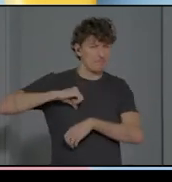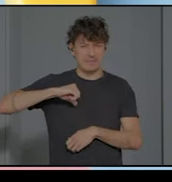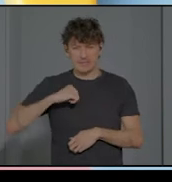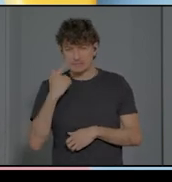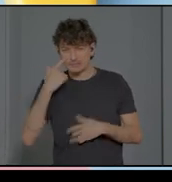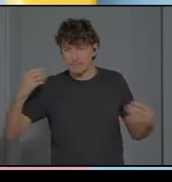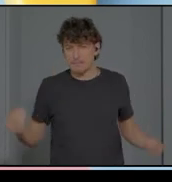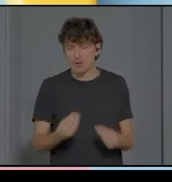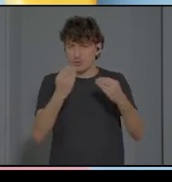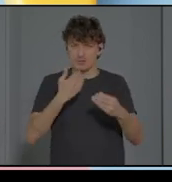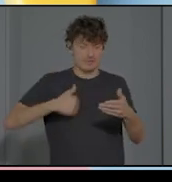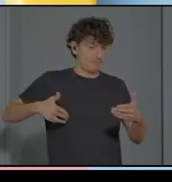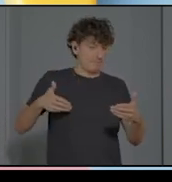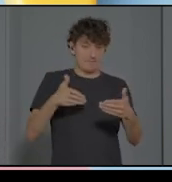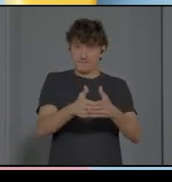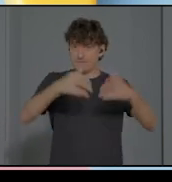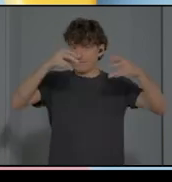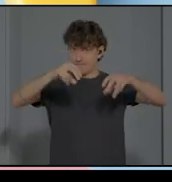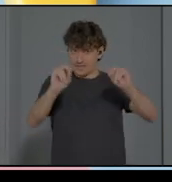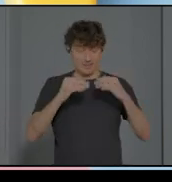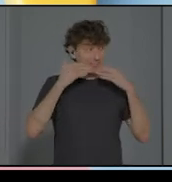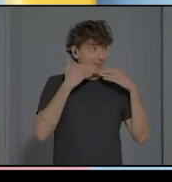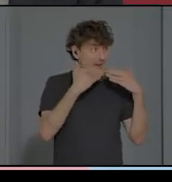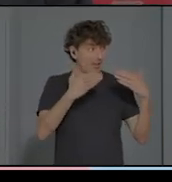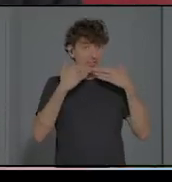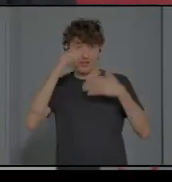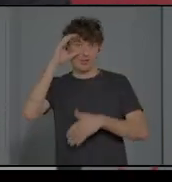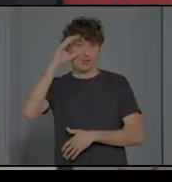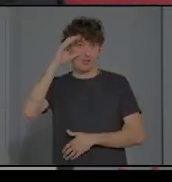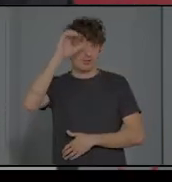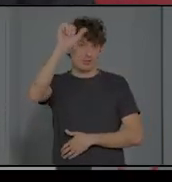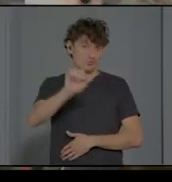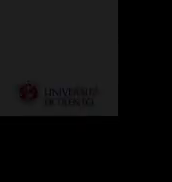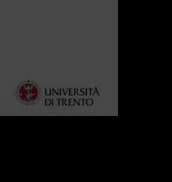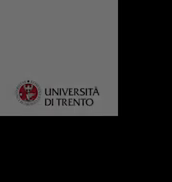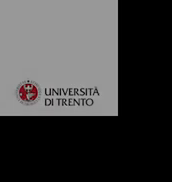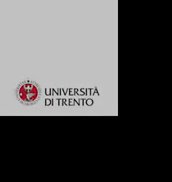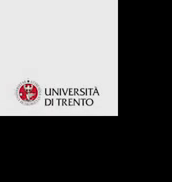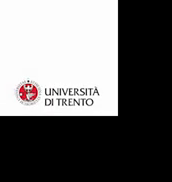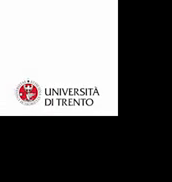os agradezco muchísimo vuestra atención. Y gracias.